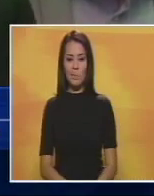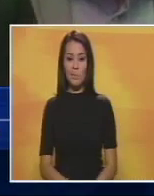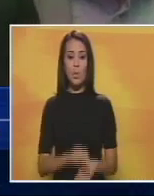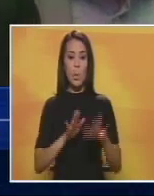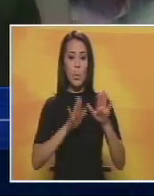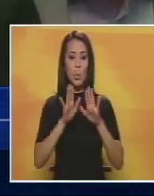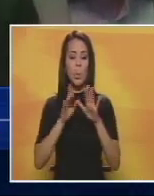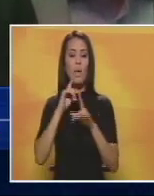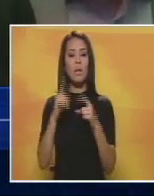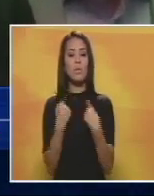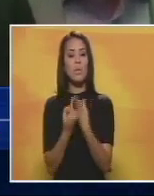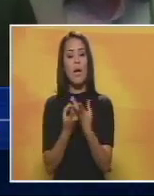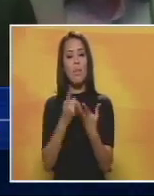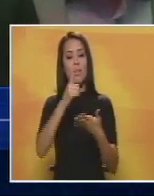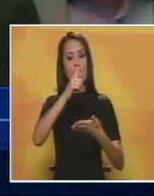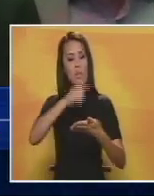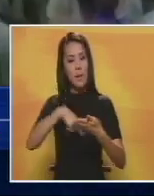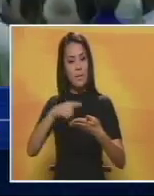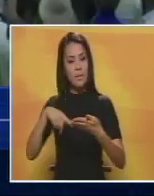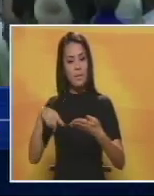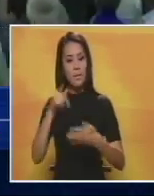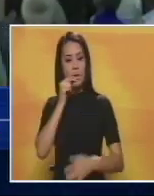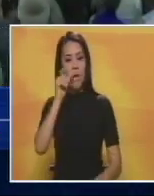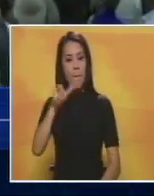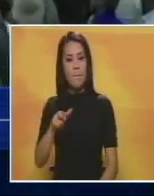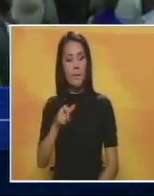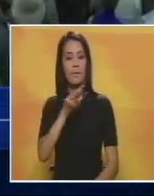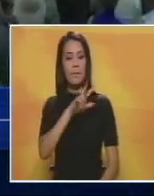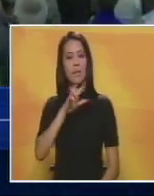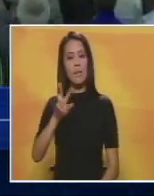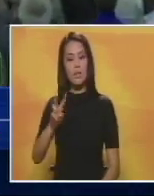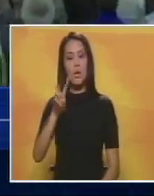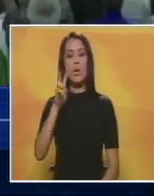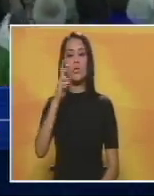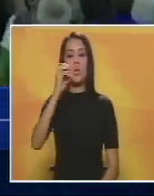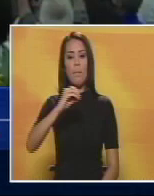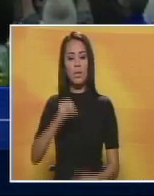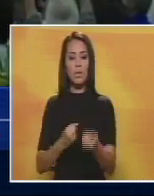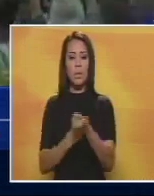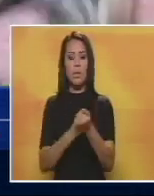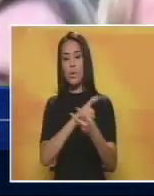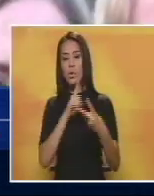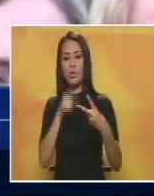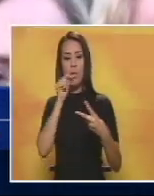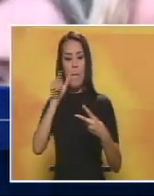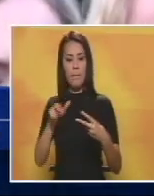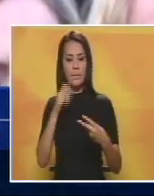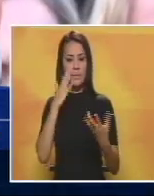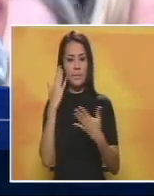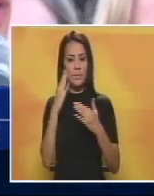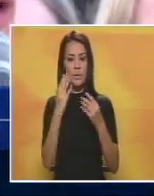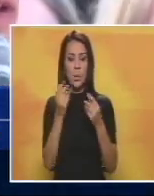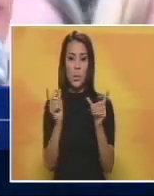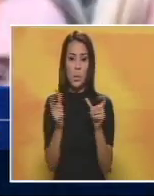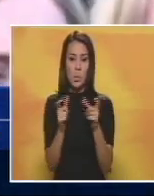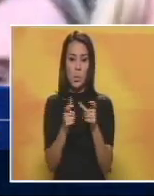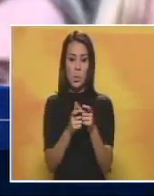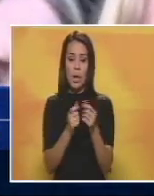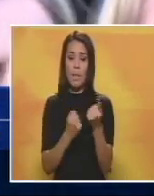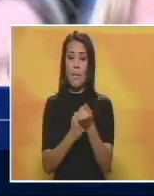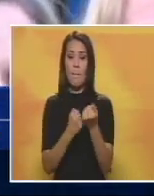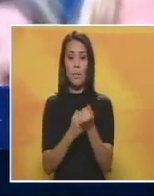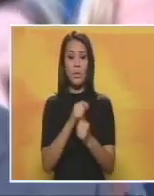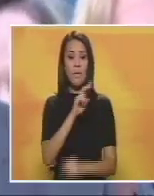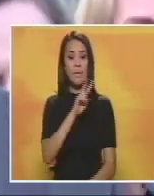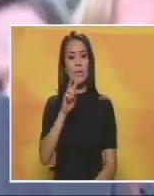de la firma Datafolha, Bolsonaro obtendría 32% de apoyo, mientras que Haddad ve reducido el respaldo a pasar